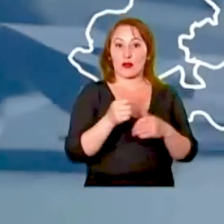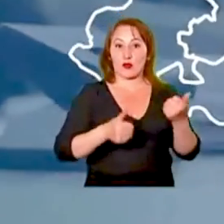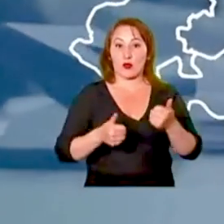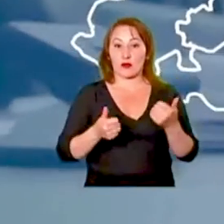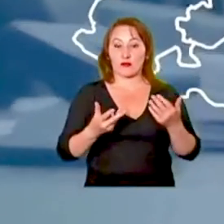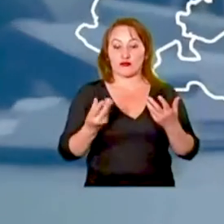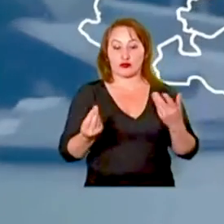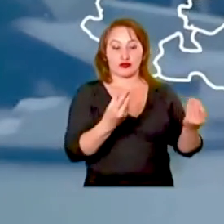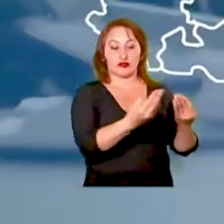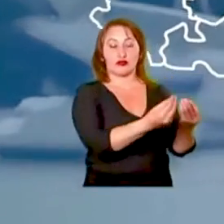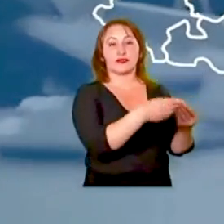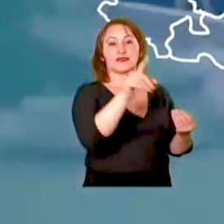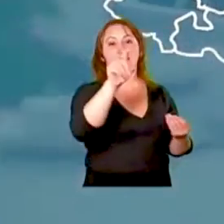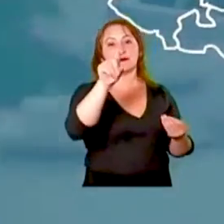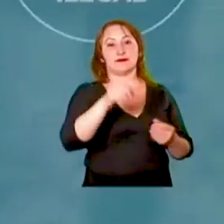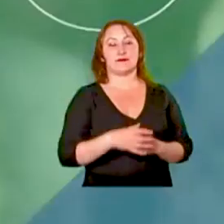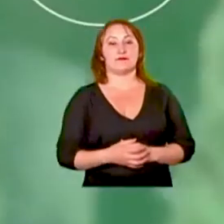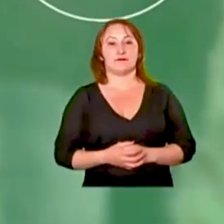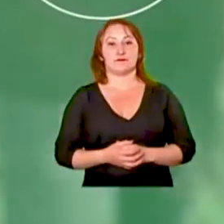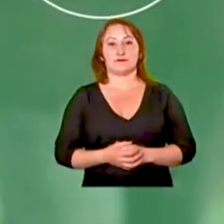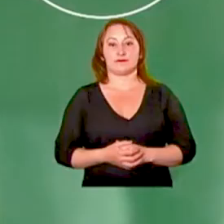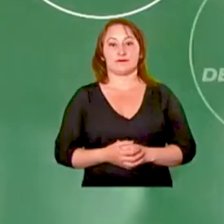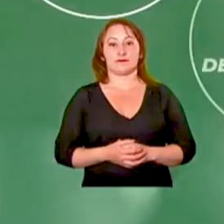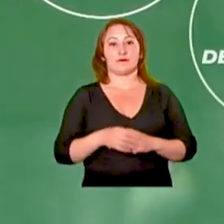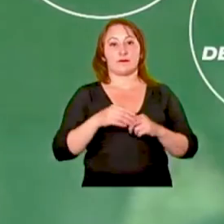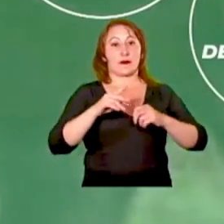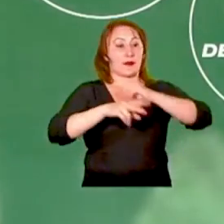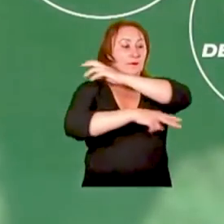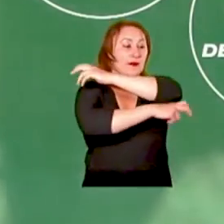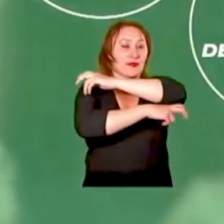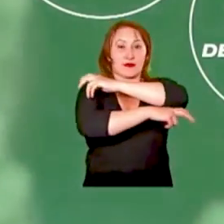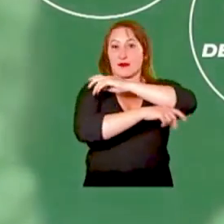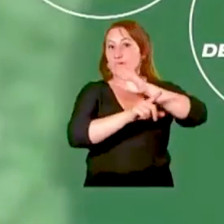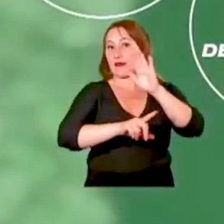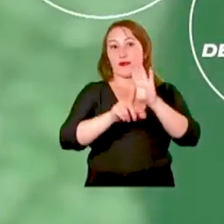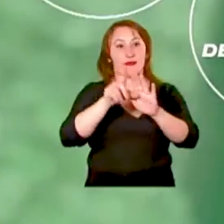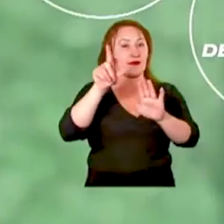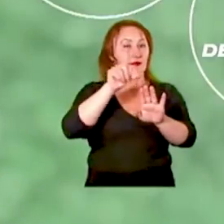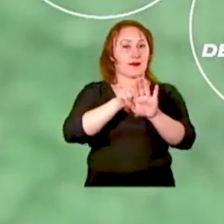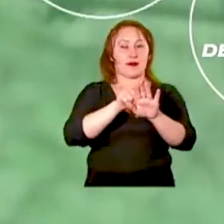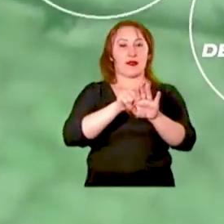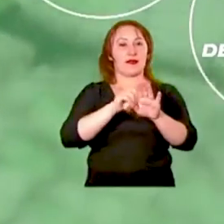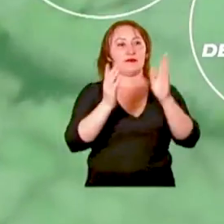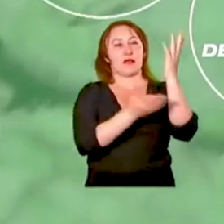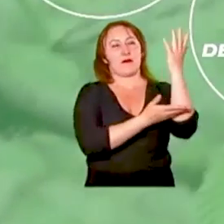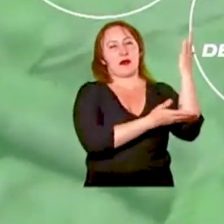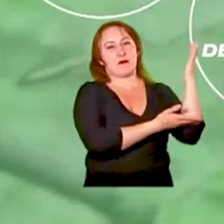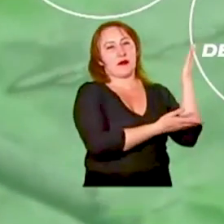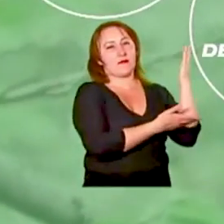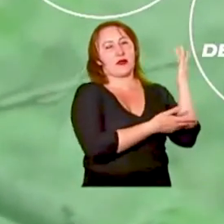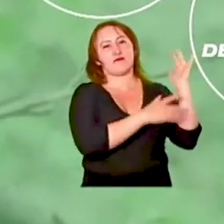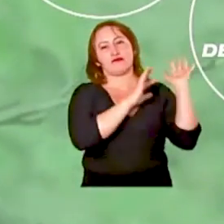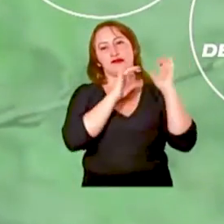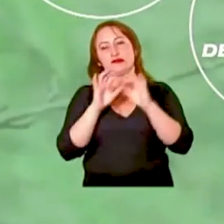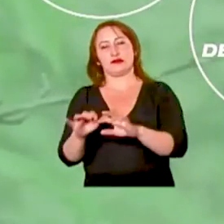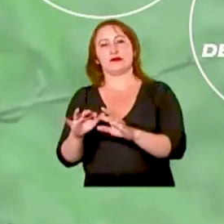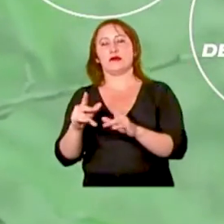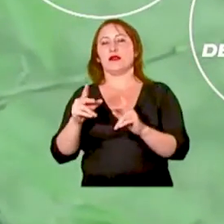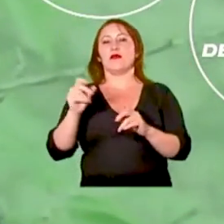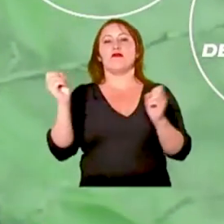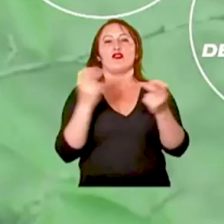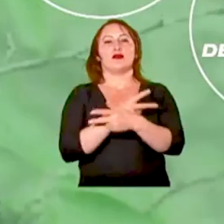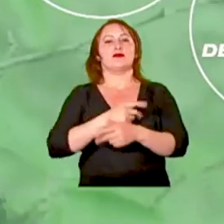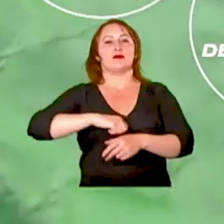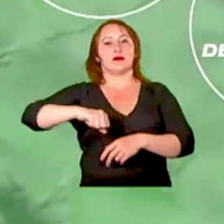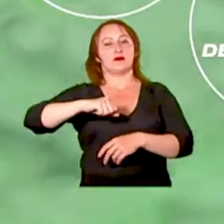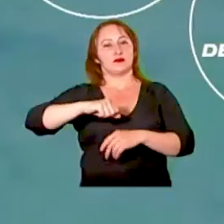agrupó en 6 macrorregiones: minería ilegal, deforestación, desplazamientos colectivos, crisis migratoria, violación de derechos